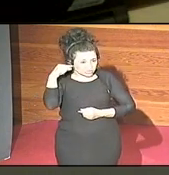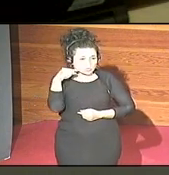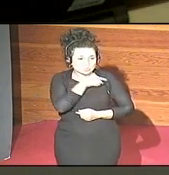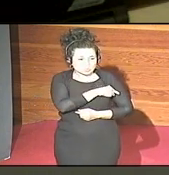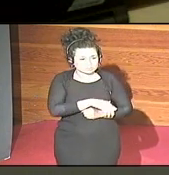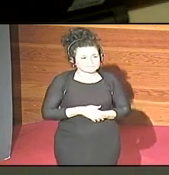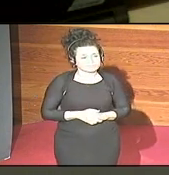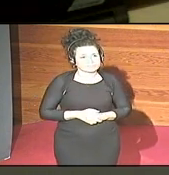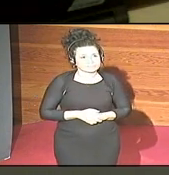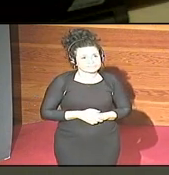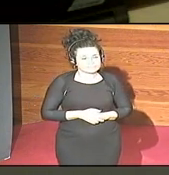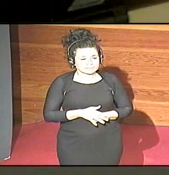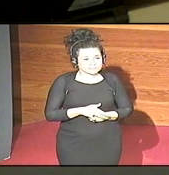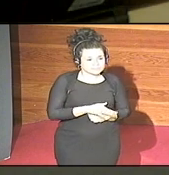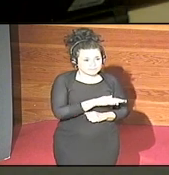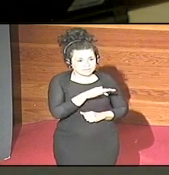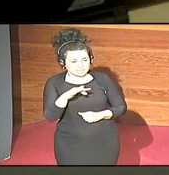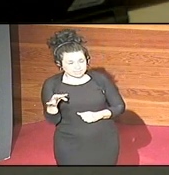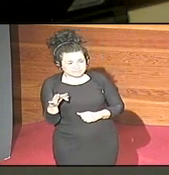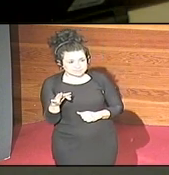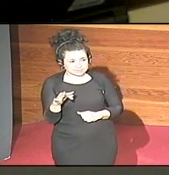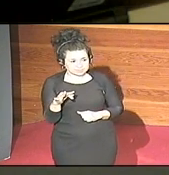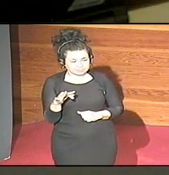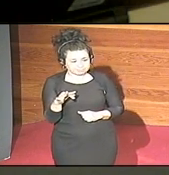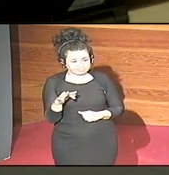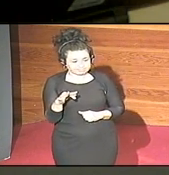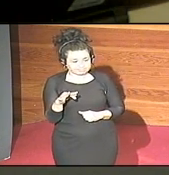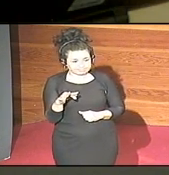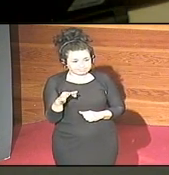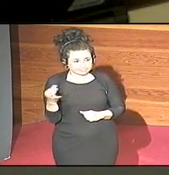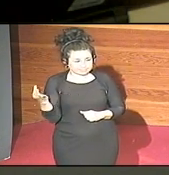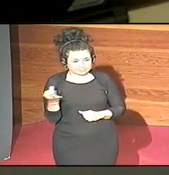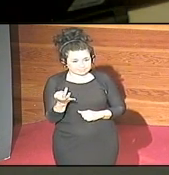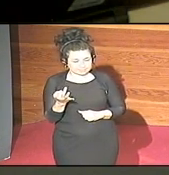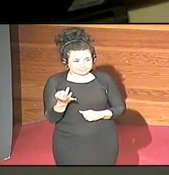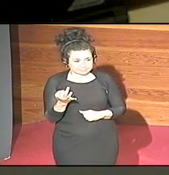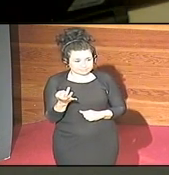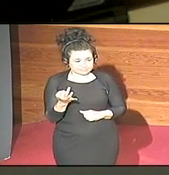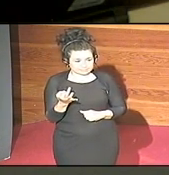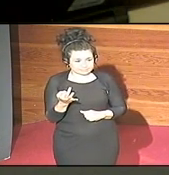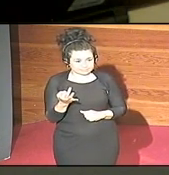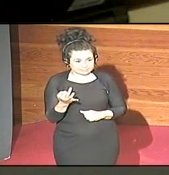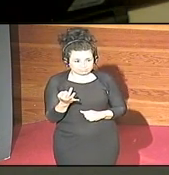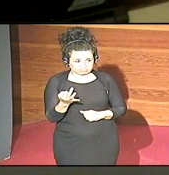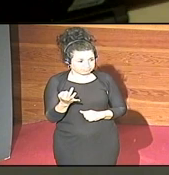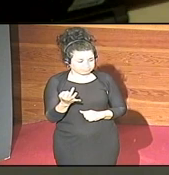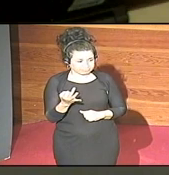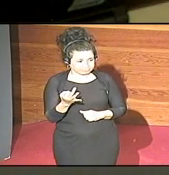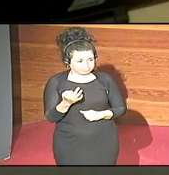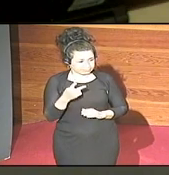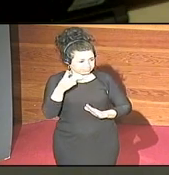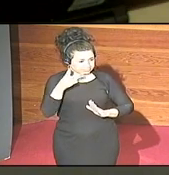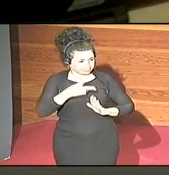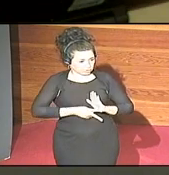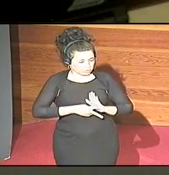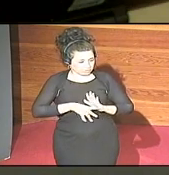Además, teniendo en cuenta que Rusia es la primera que ha violado la integridad territorial, además no solo de Ucrania en